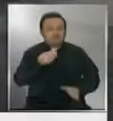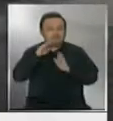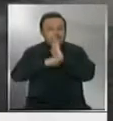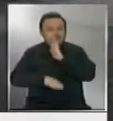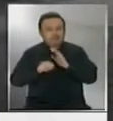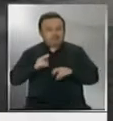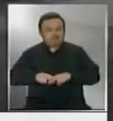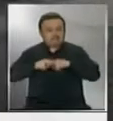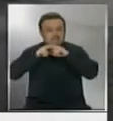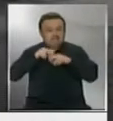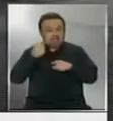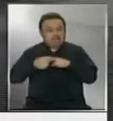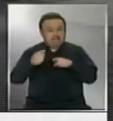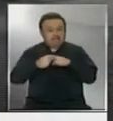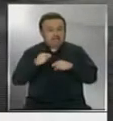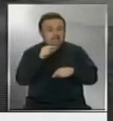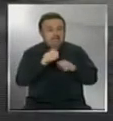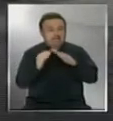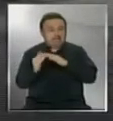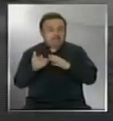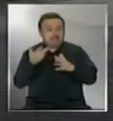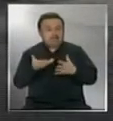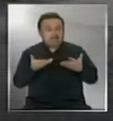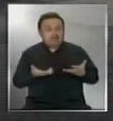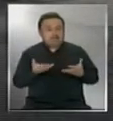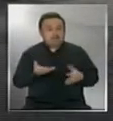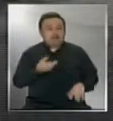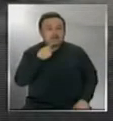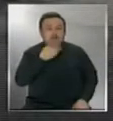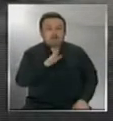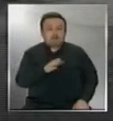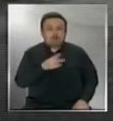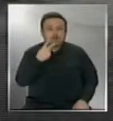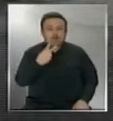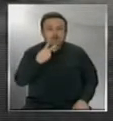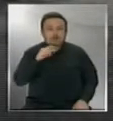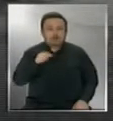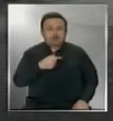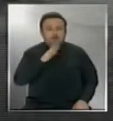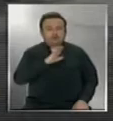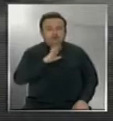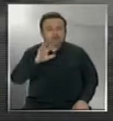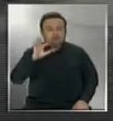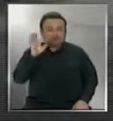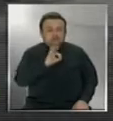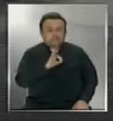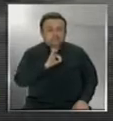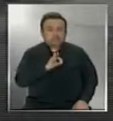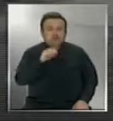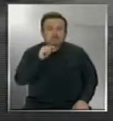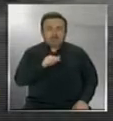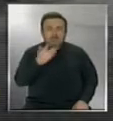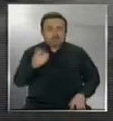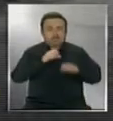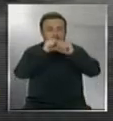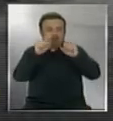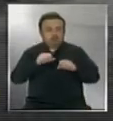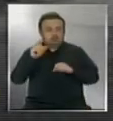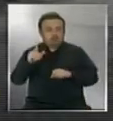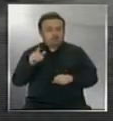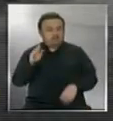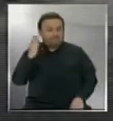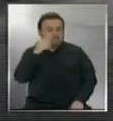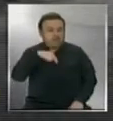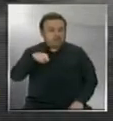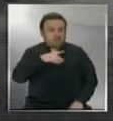bajas tasas de interés de los créditos hipotecarios, que actualmente promedian un 2,55% en el sistema